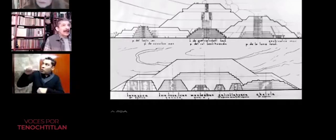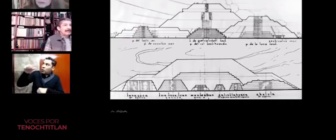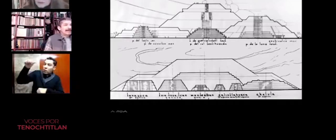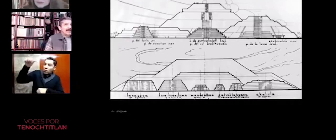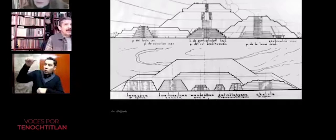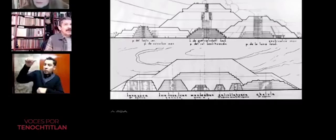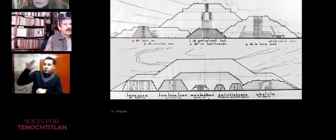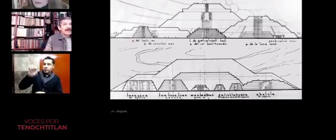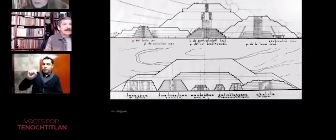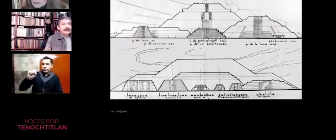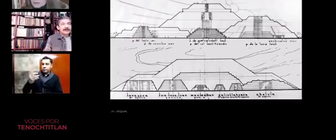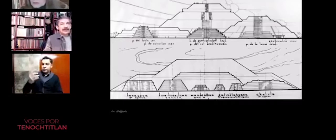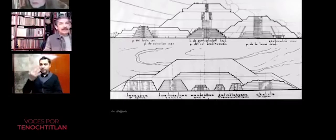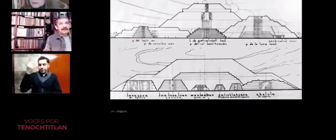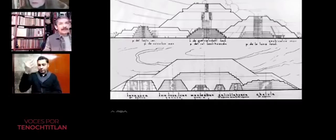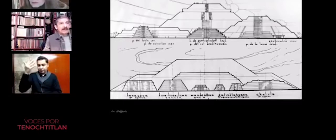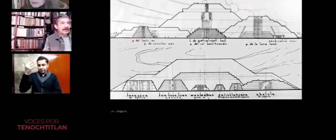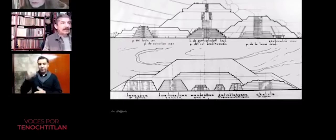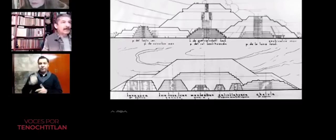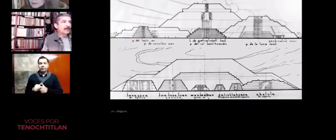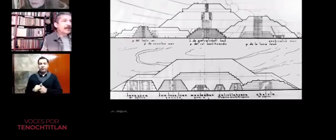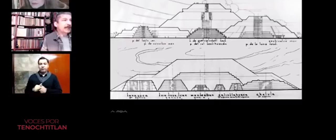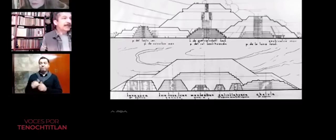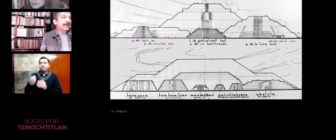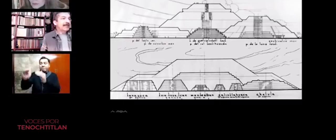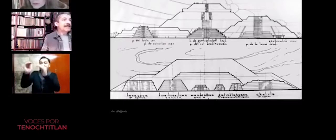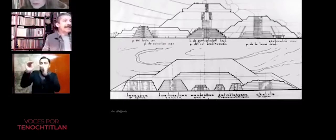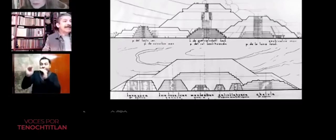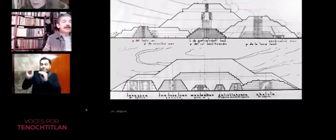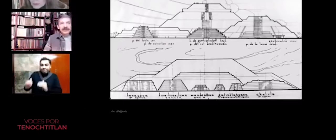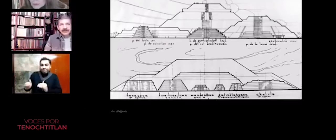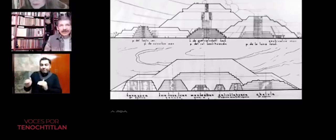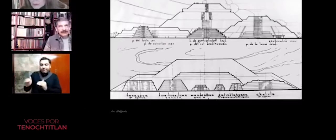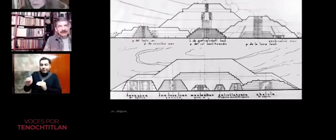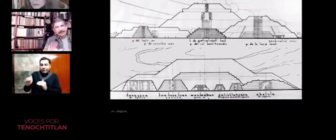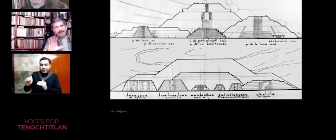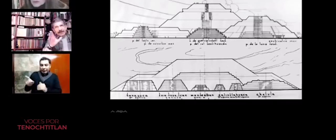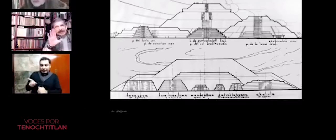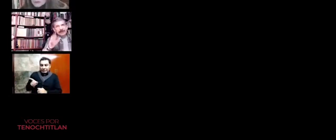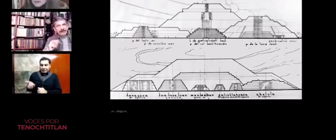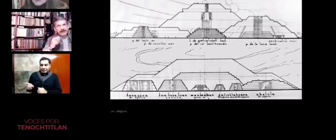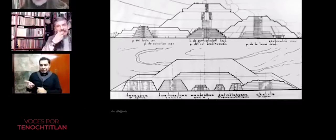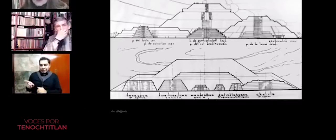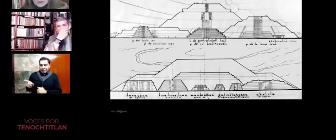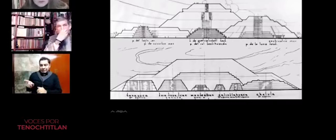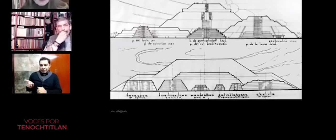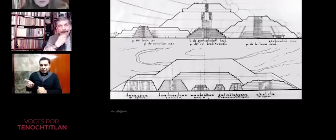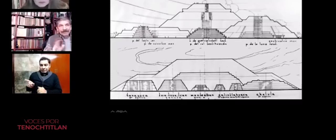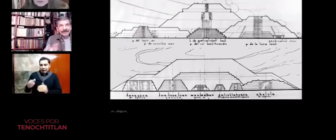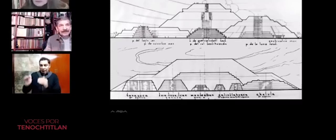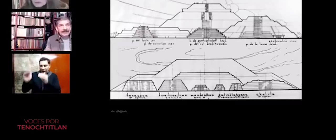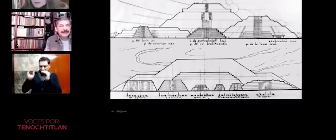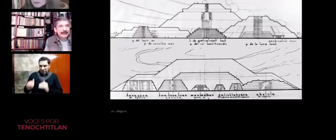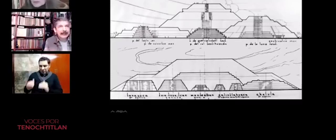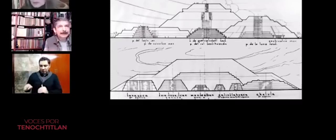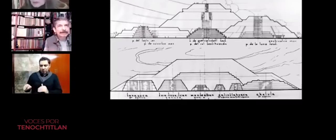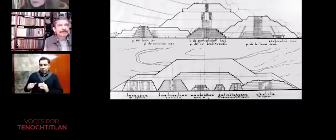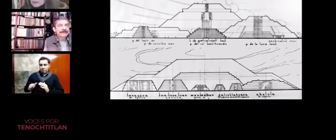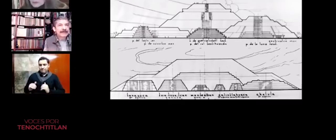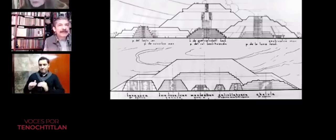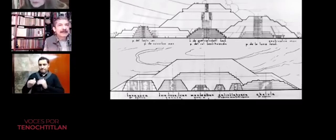al lado izquierdo el basamento de Cuicuilco, la pirámide de los nichos, que tiene más o menos la misma altura. Cabe